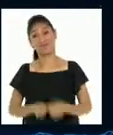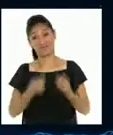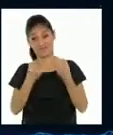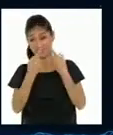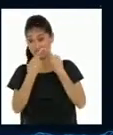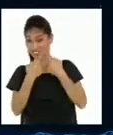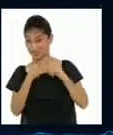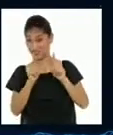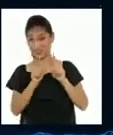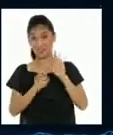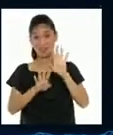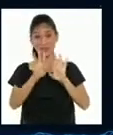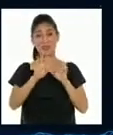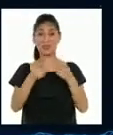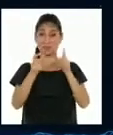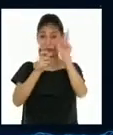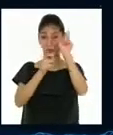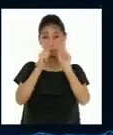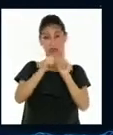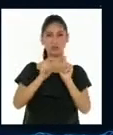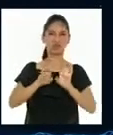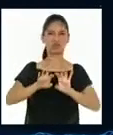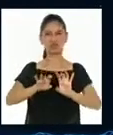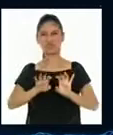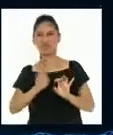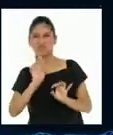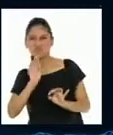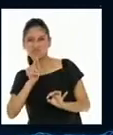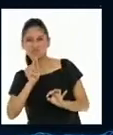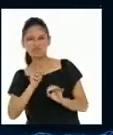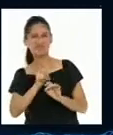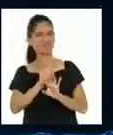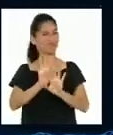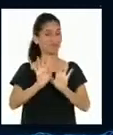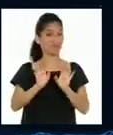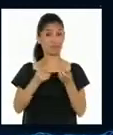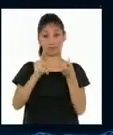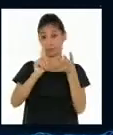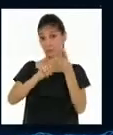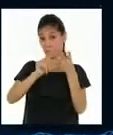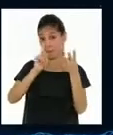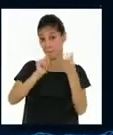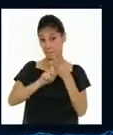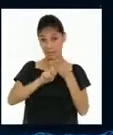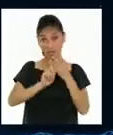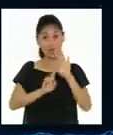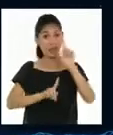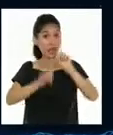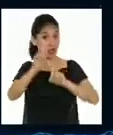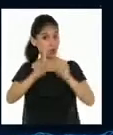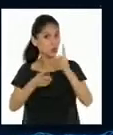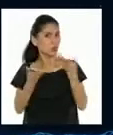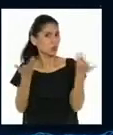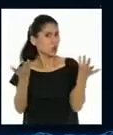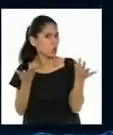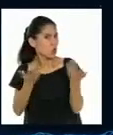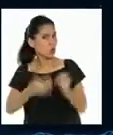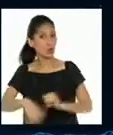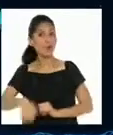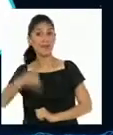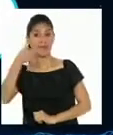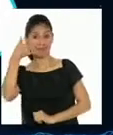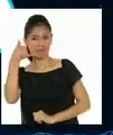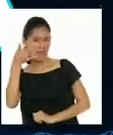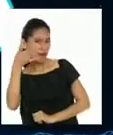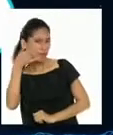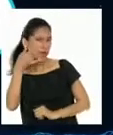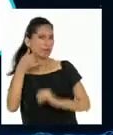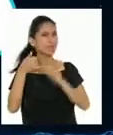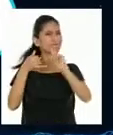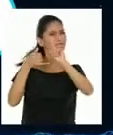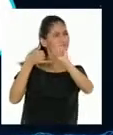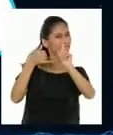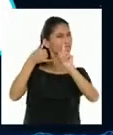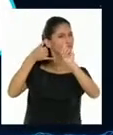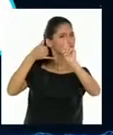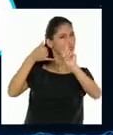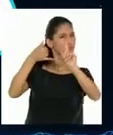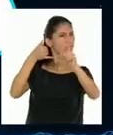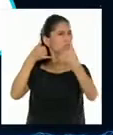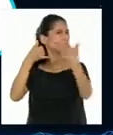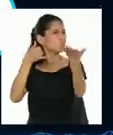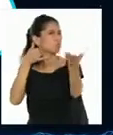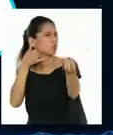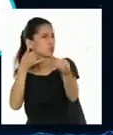no sea representativa. Cuestionarios telefónicos. En este cuestionario no se controla a la persona que responde. Es una